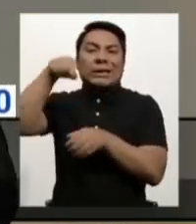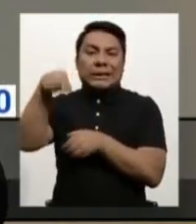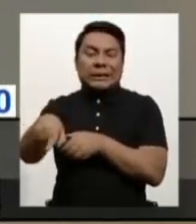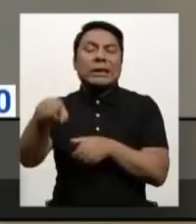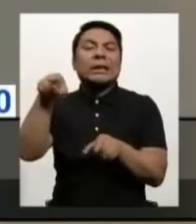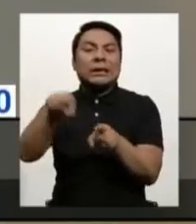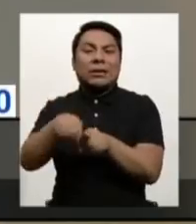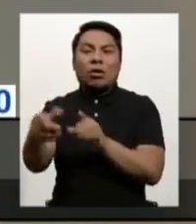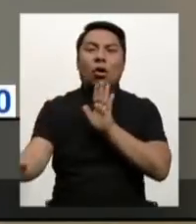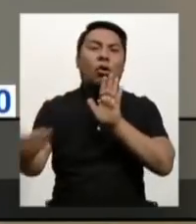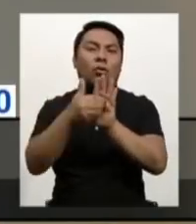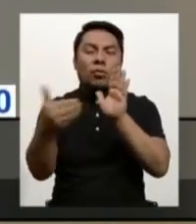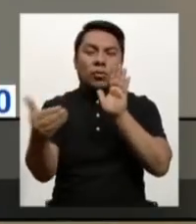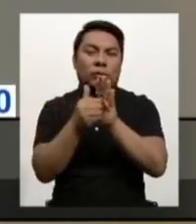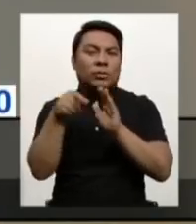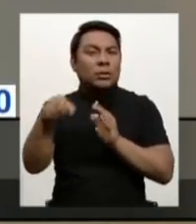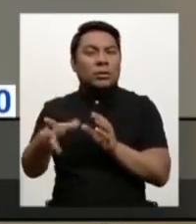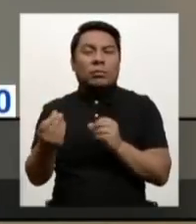erdogán